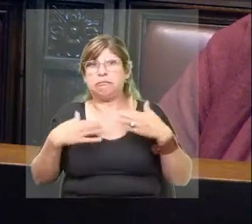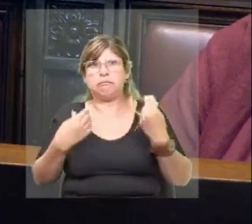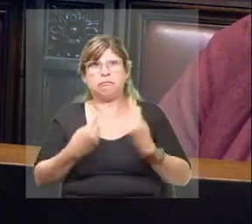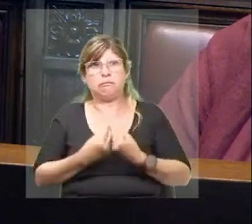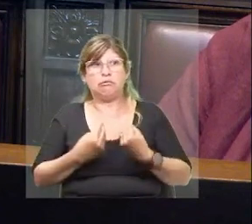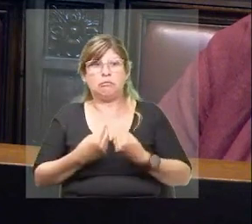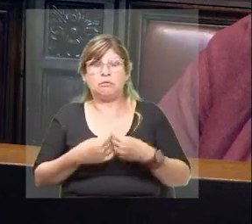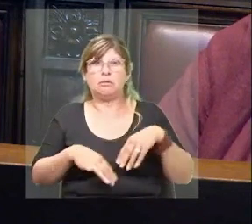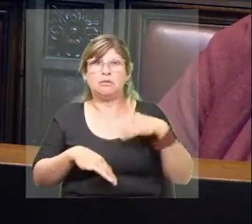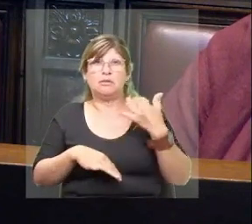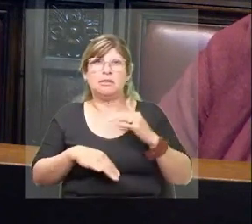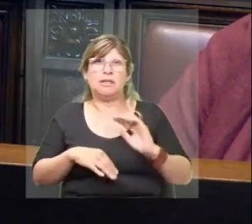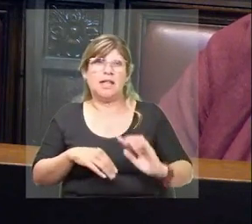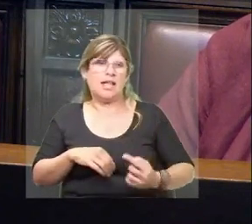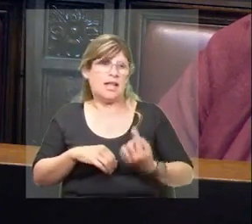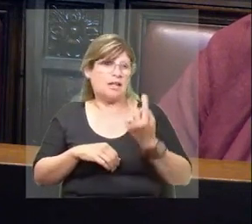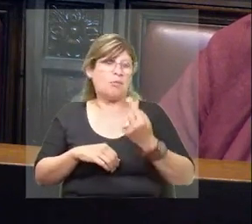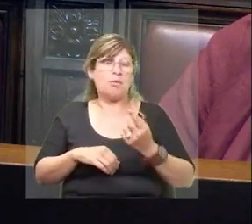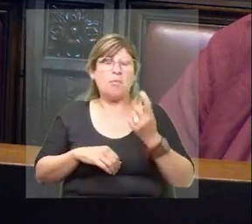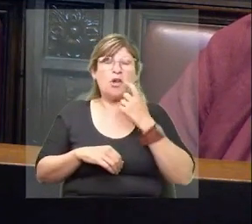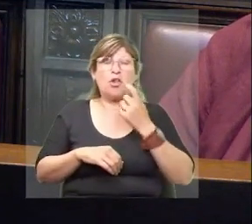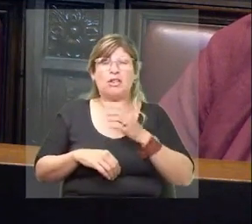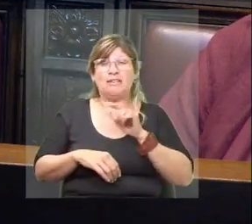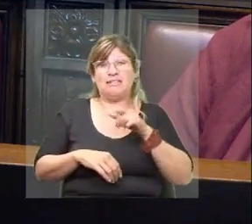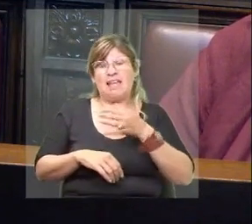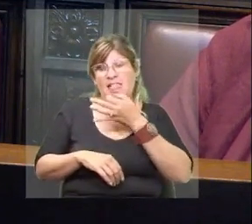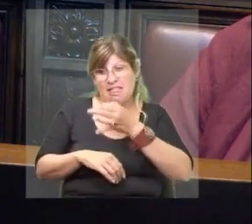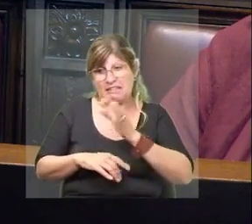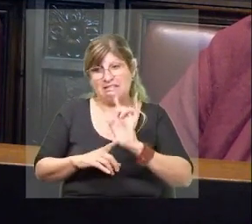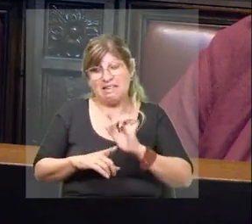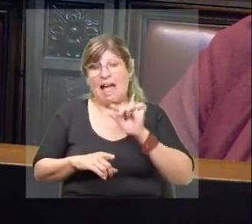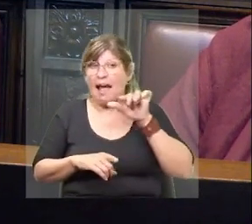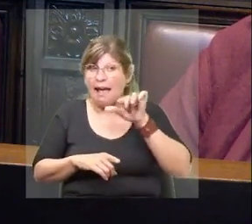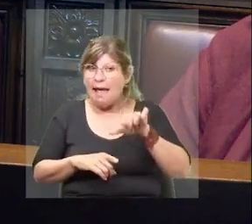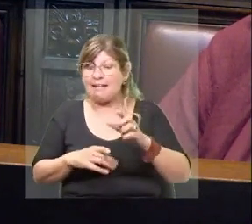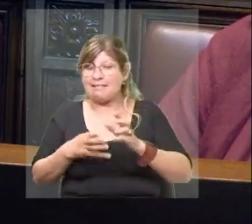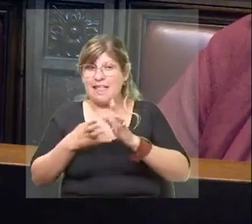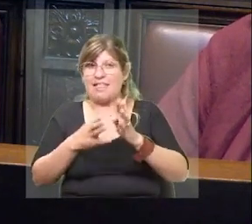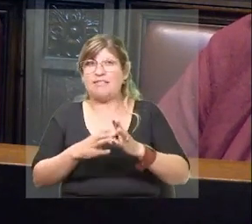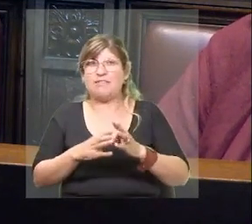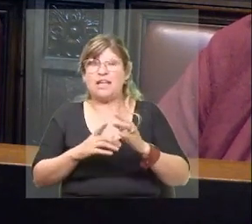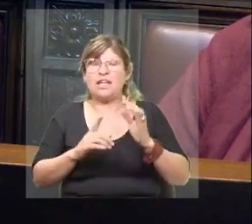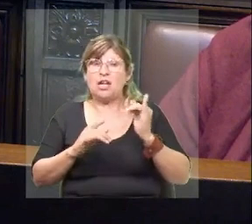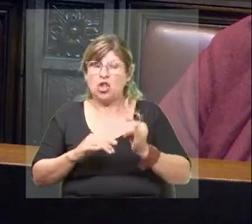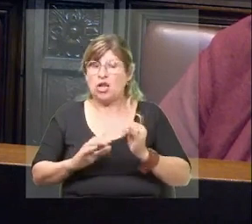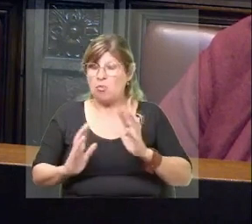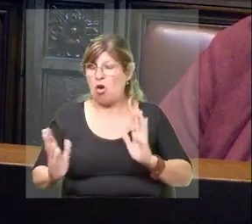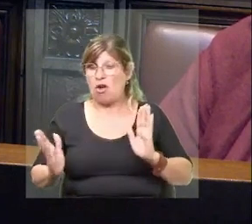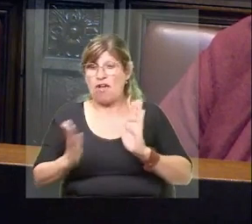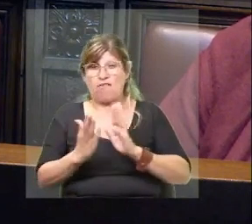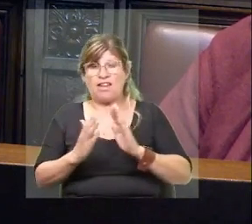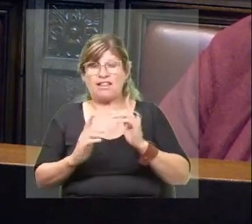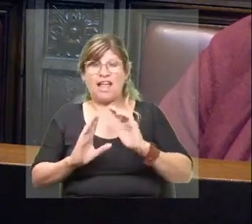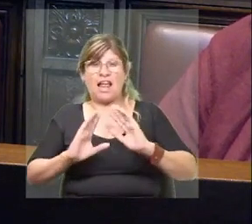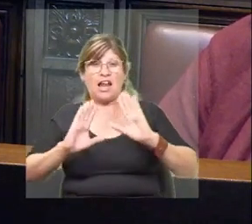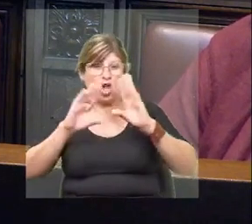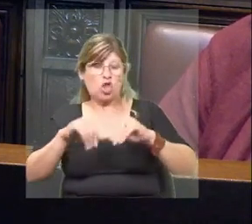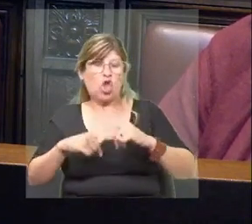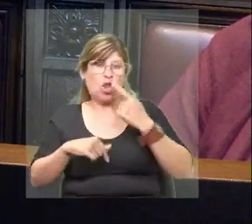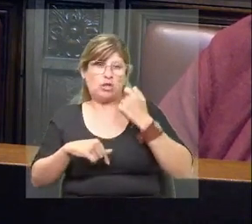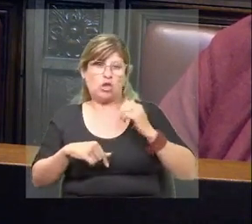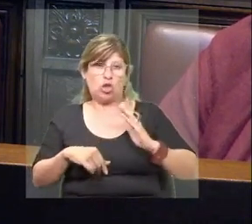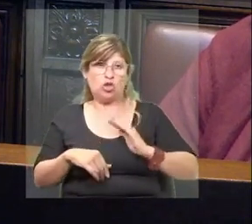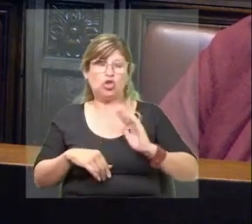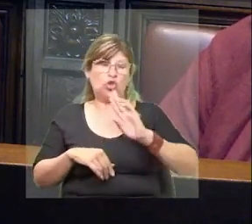Y sería el primero, Danilo, en decir que ese desafío lo tenemos que enfrentar todas y todos los